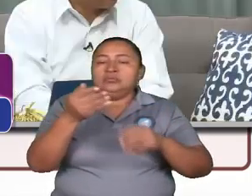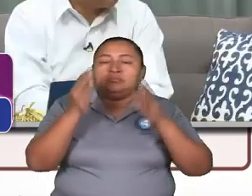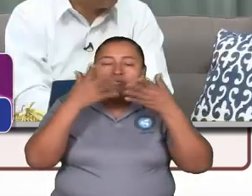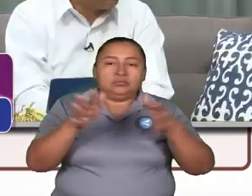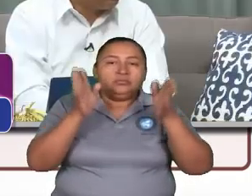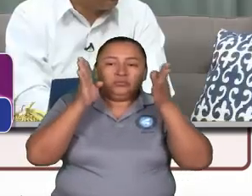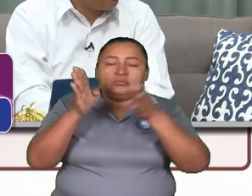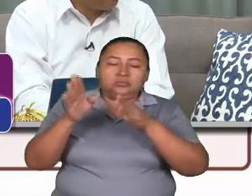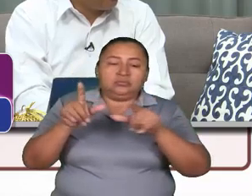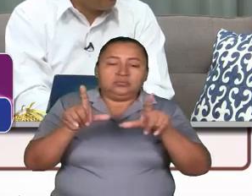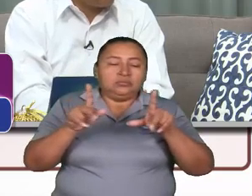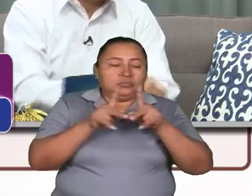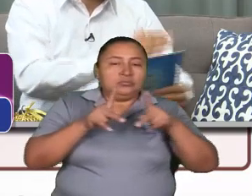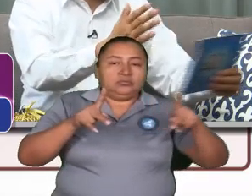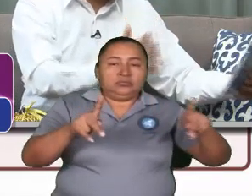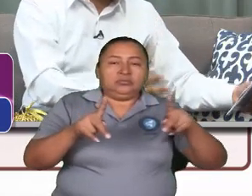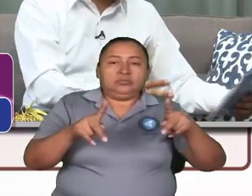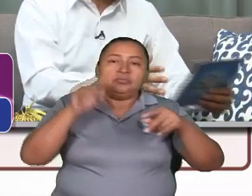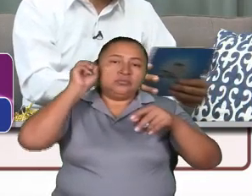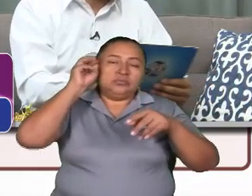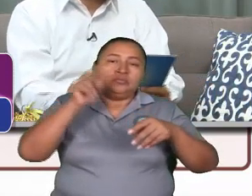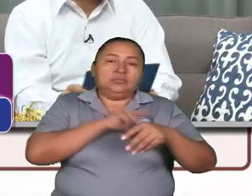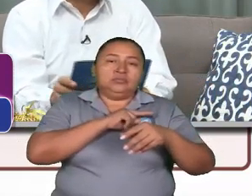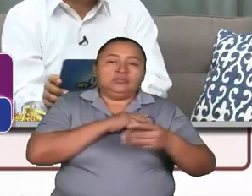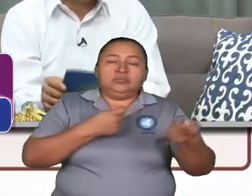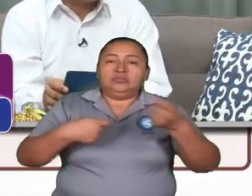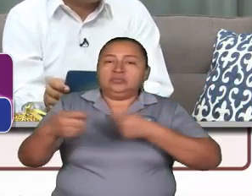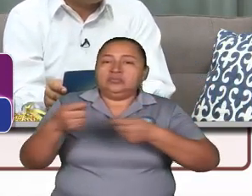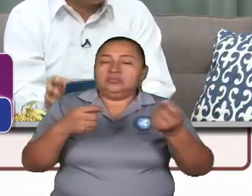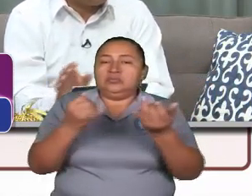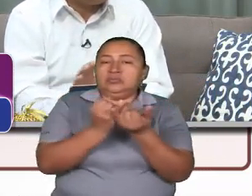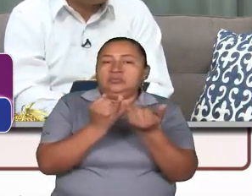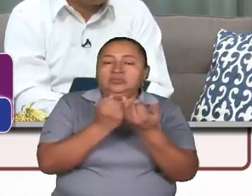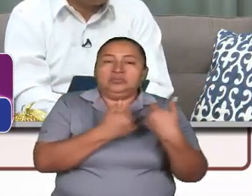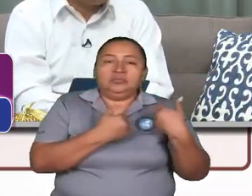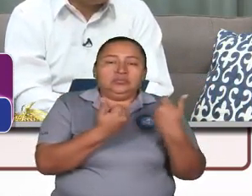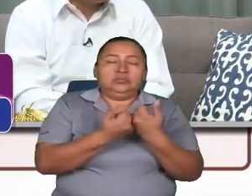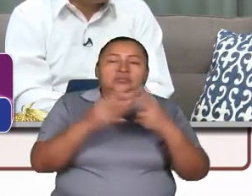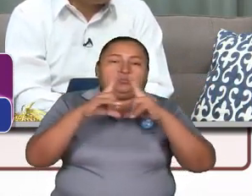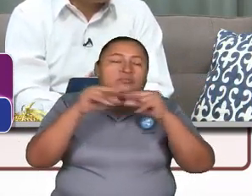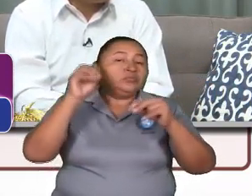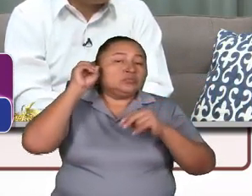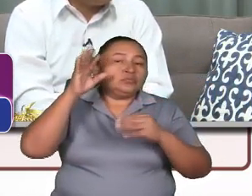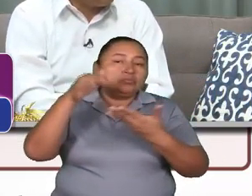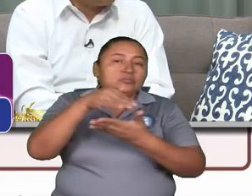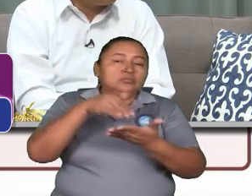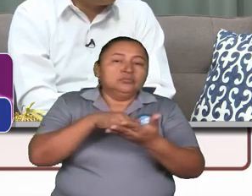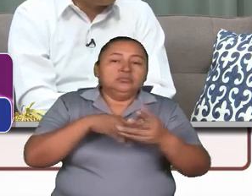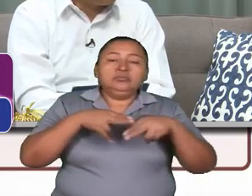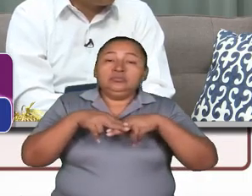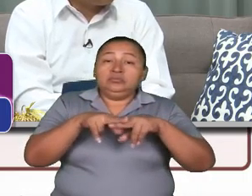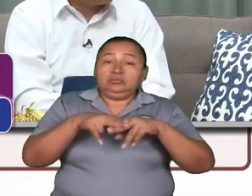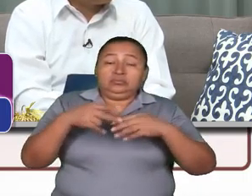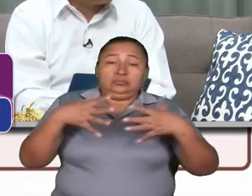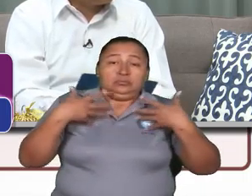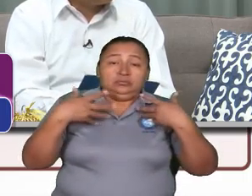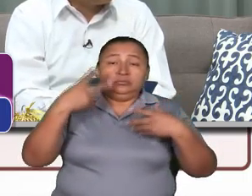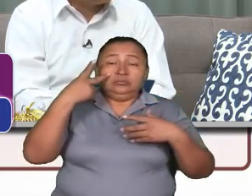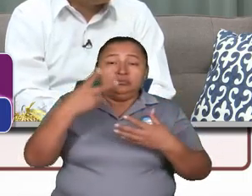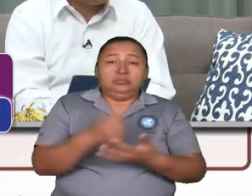Entonces, todo este proceso, fue el atractivo que